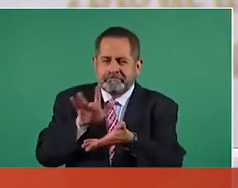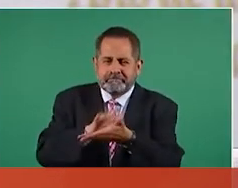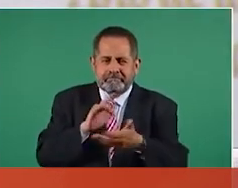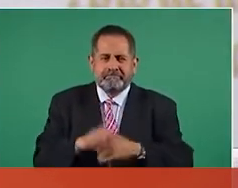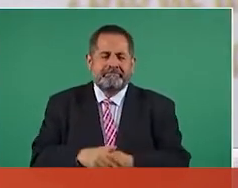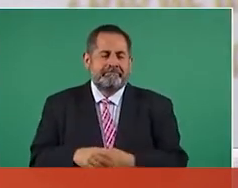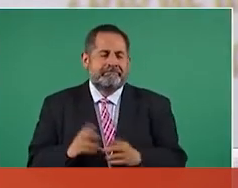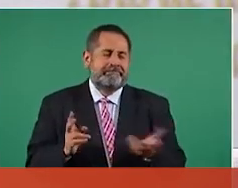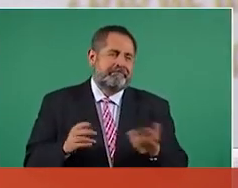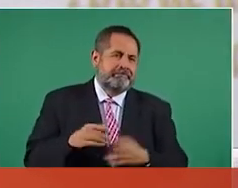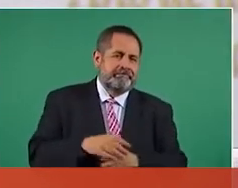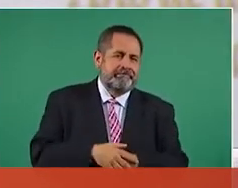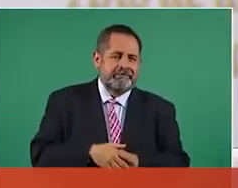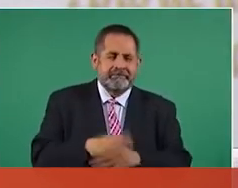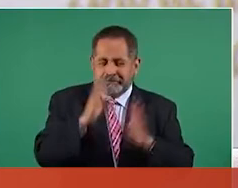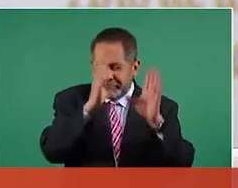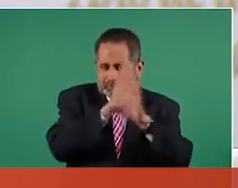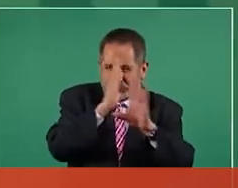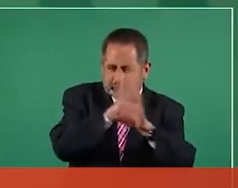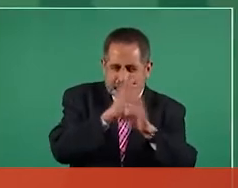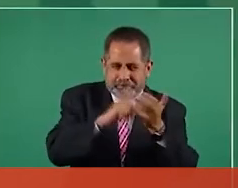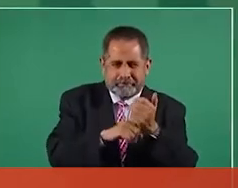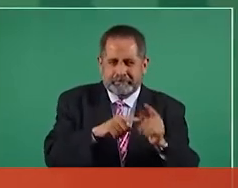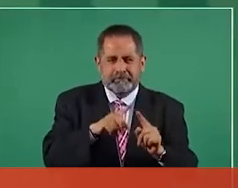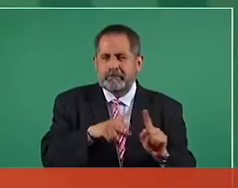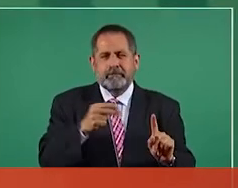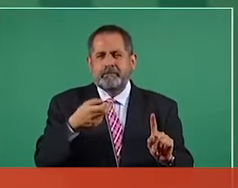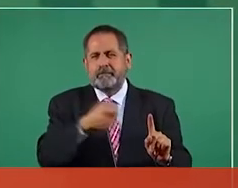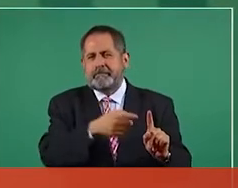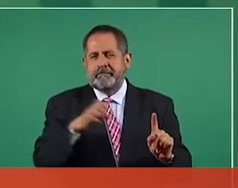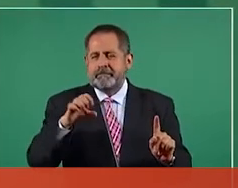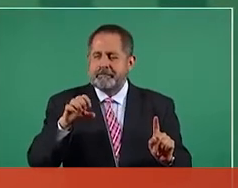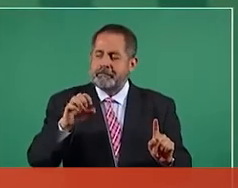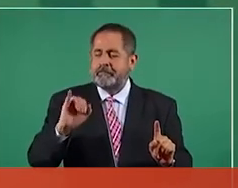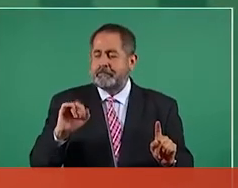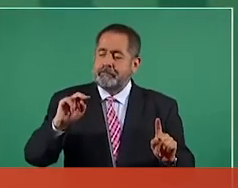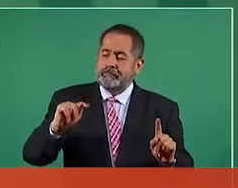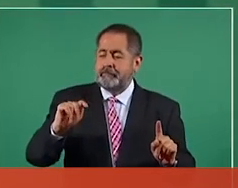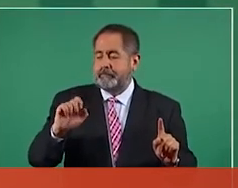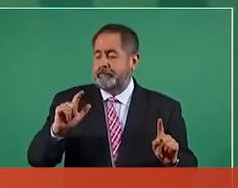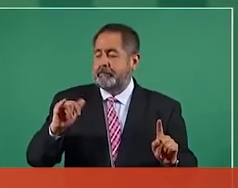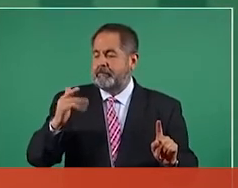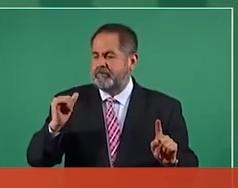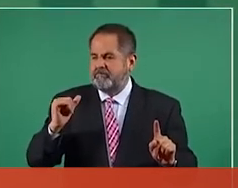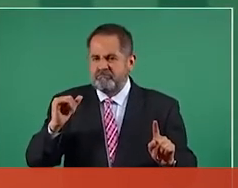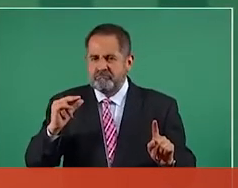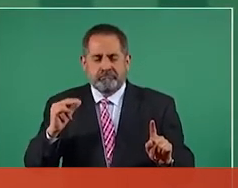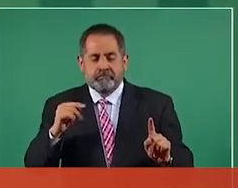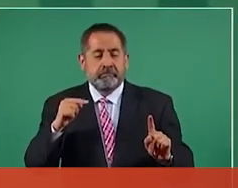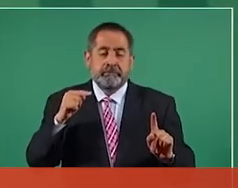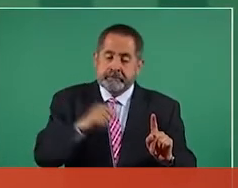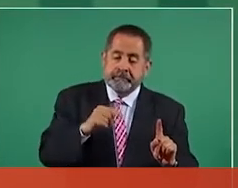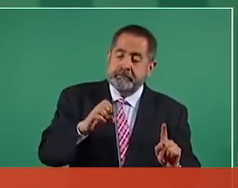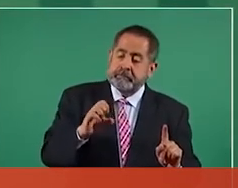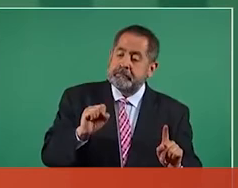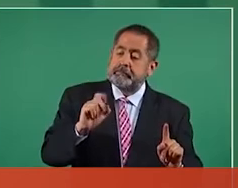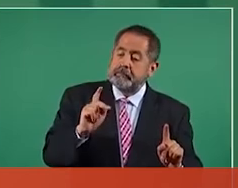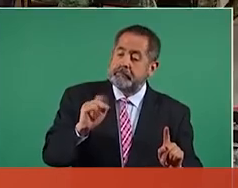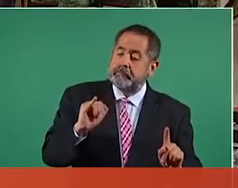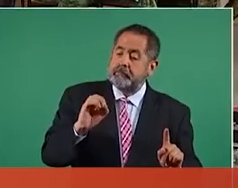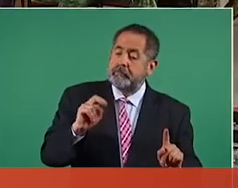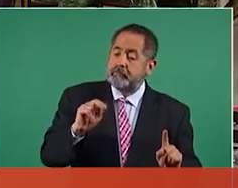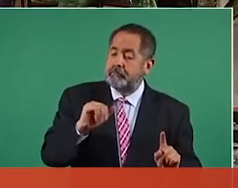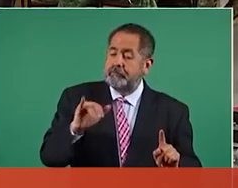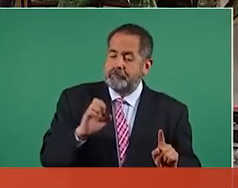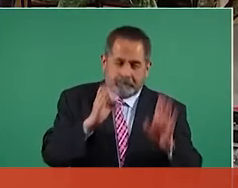inteligencia, entre comillas, o mejor dicho, espionaje, que no inteligencia. Entonces hay que abrir y que